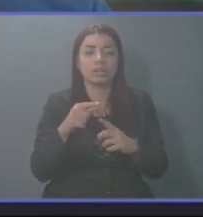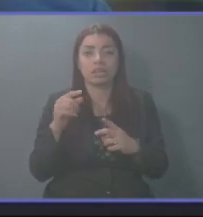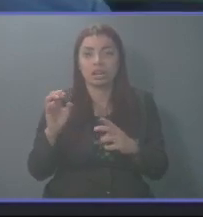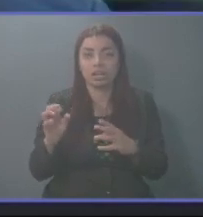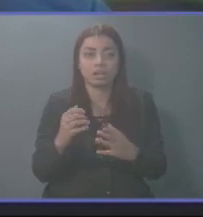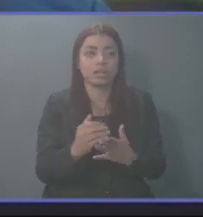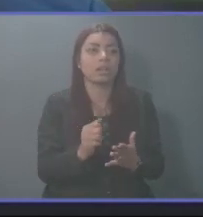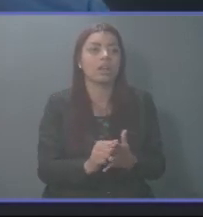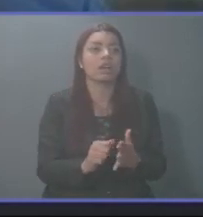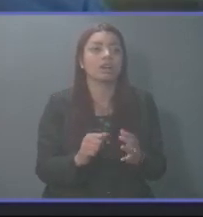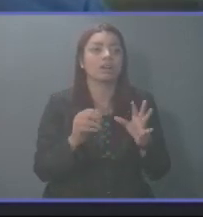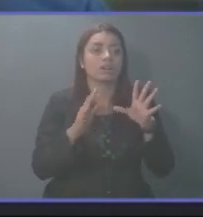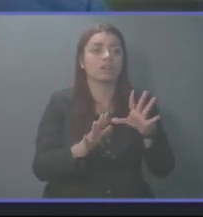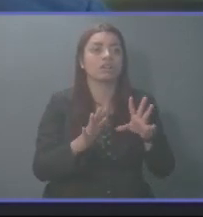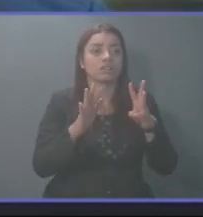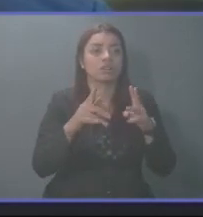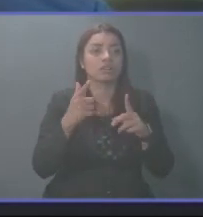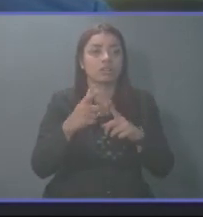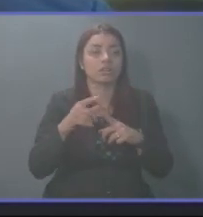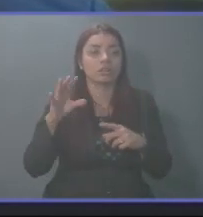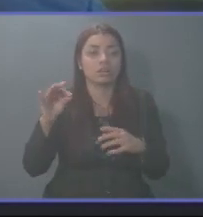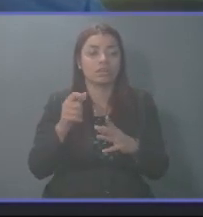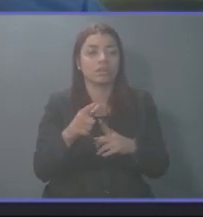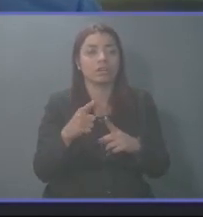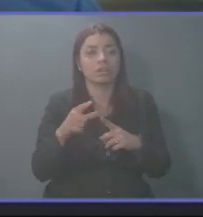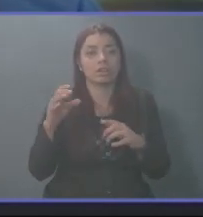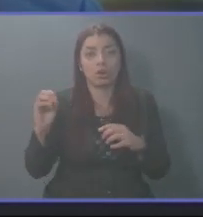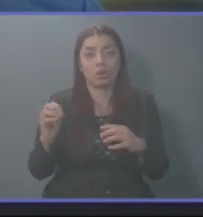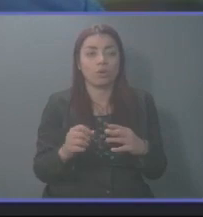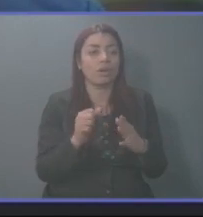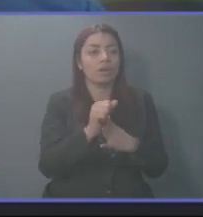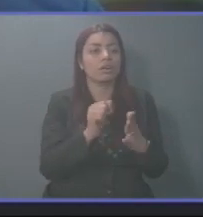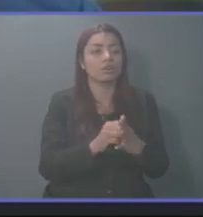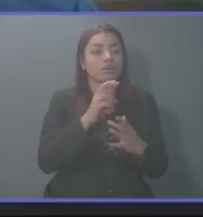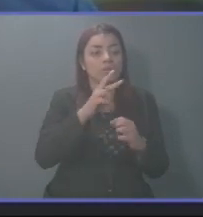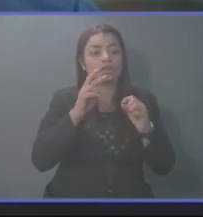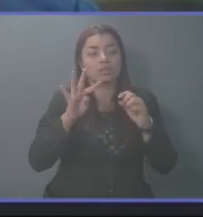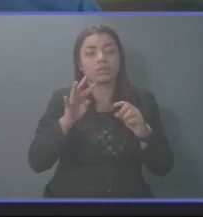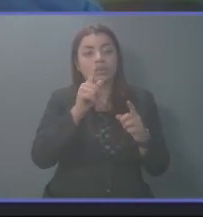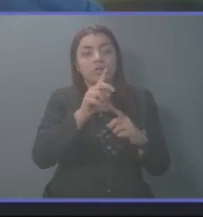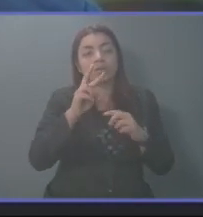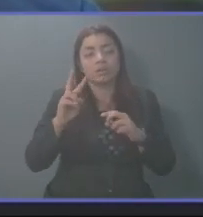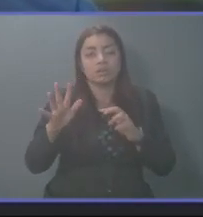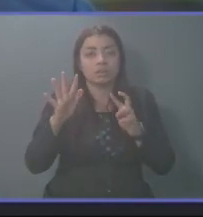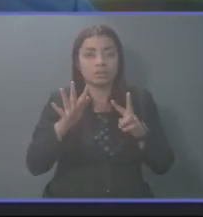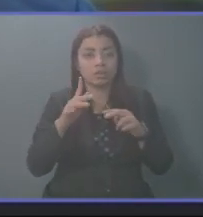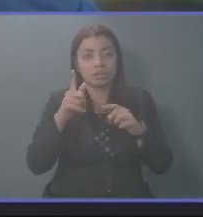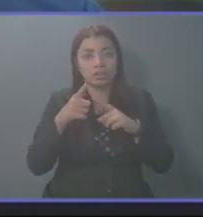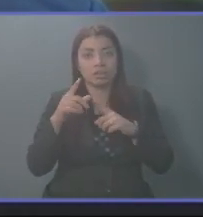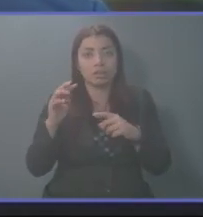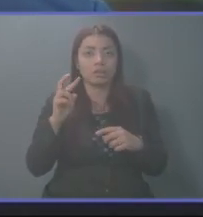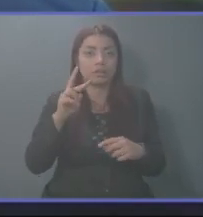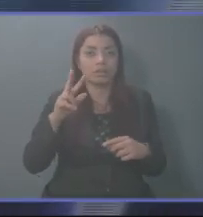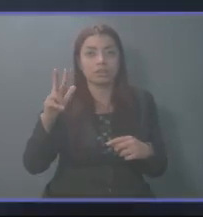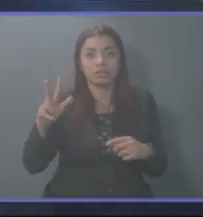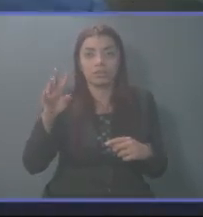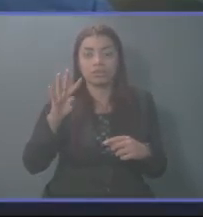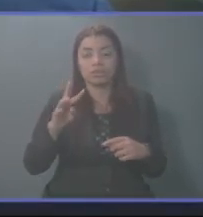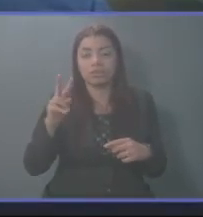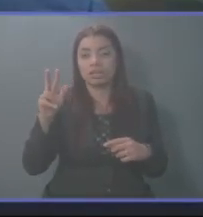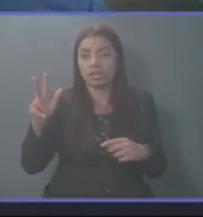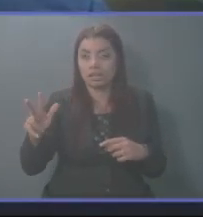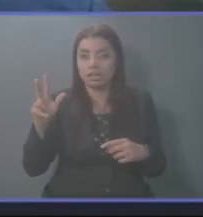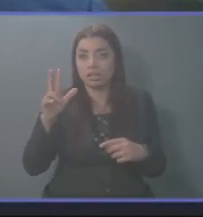18 literales F y literal O, 24, 27, 31, 32, 33, 34,